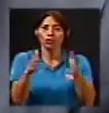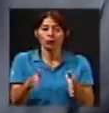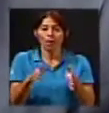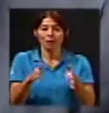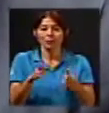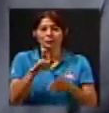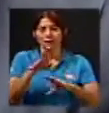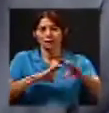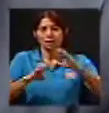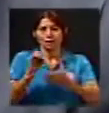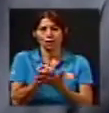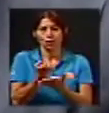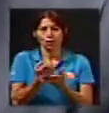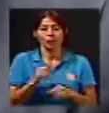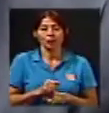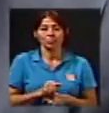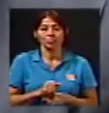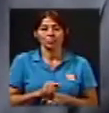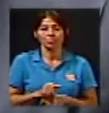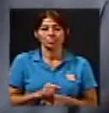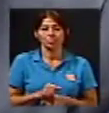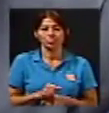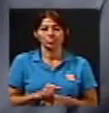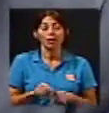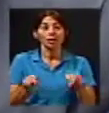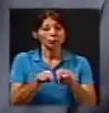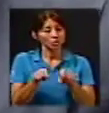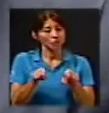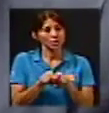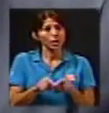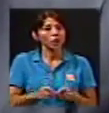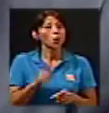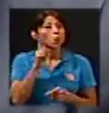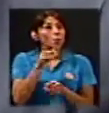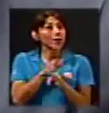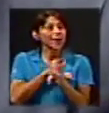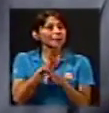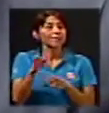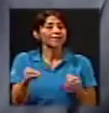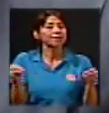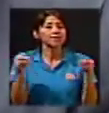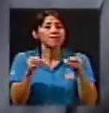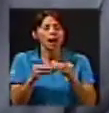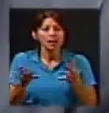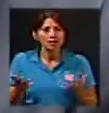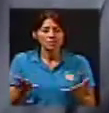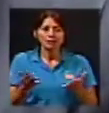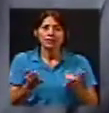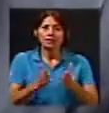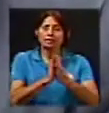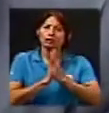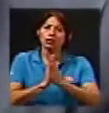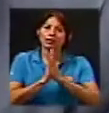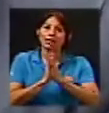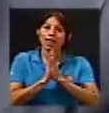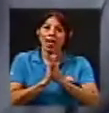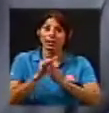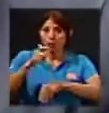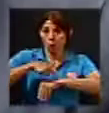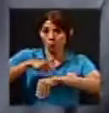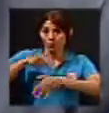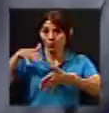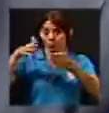económicas. Y no por eso también una de las carreras más más solicitadas cuando ingresan los